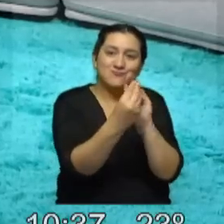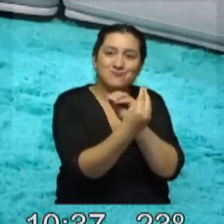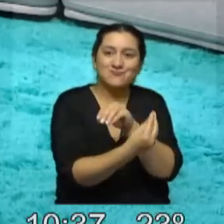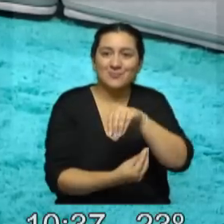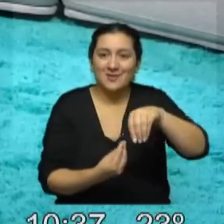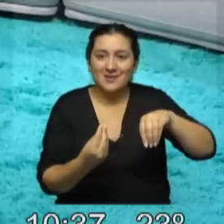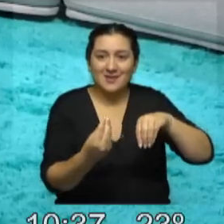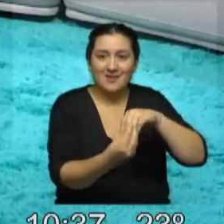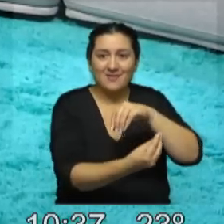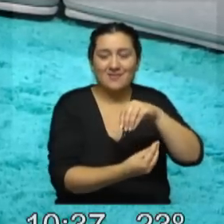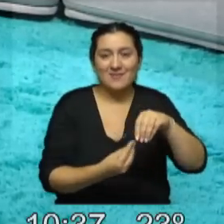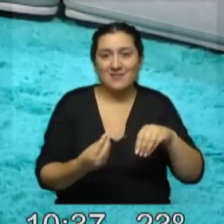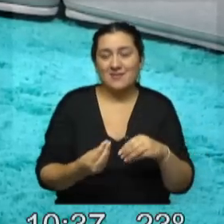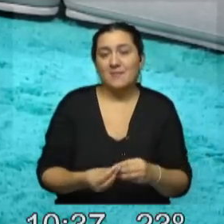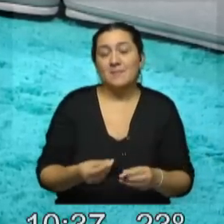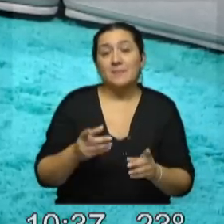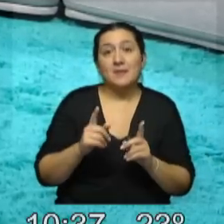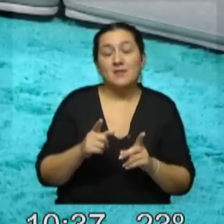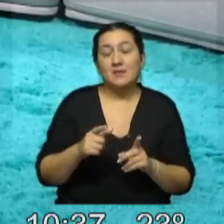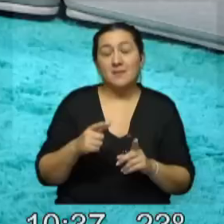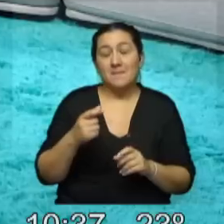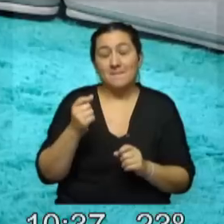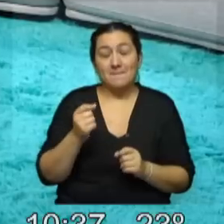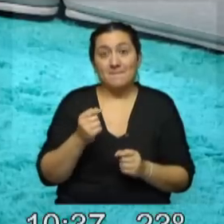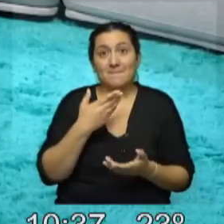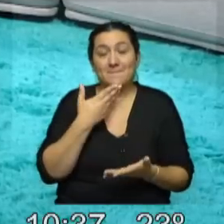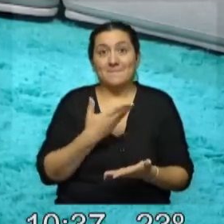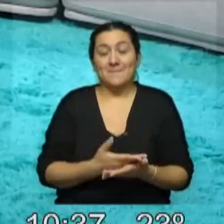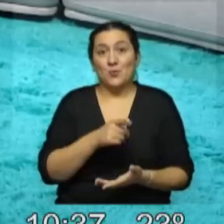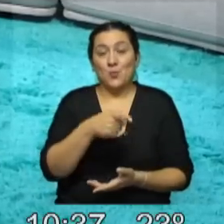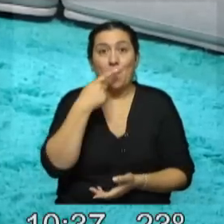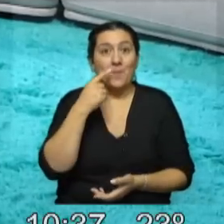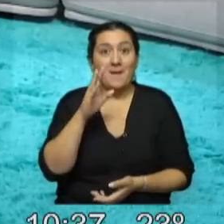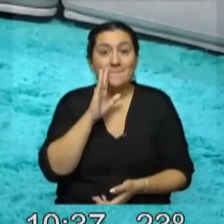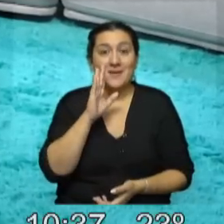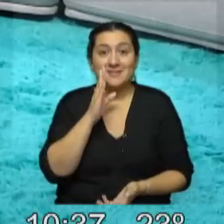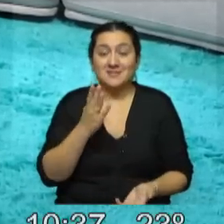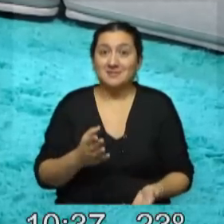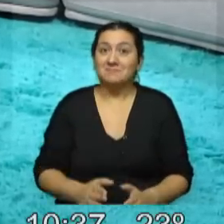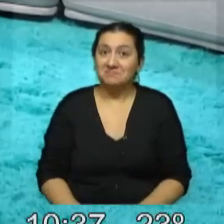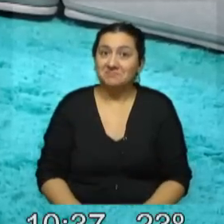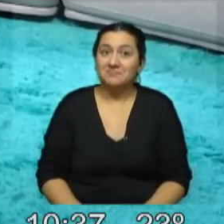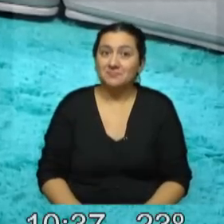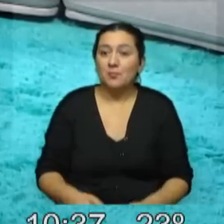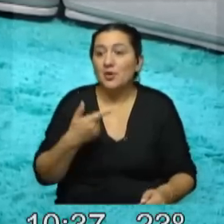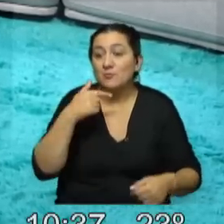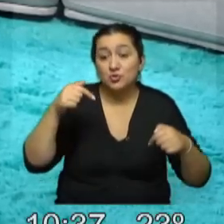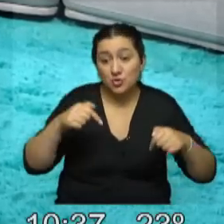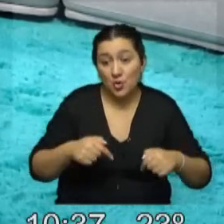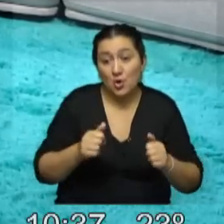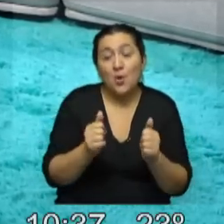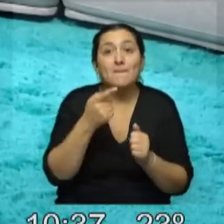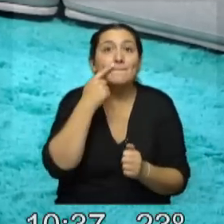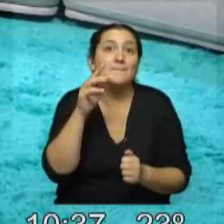pero el futuro tenías en esos padres quedé impactada con eso que acabas de contar también los padres